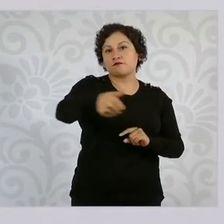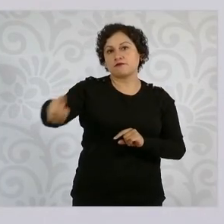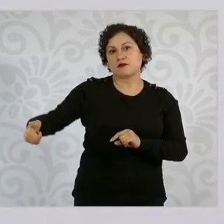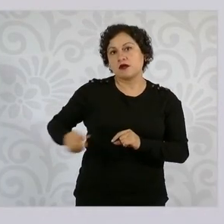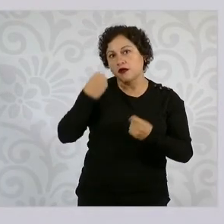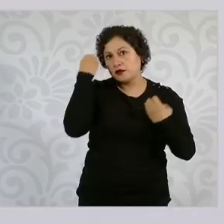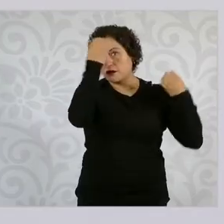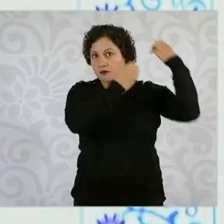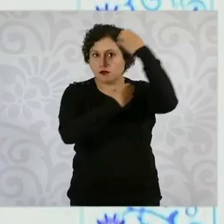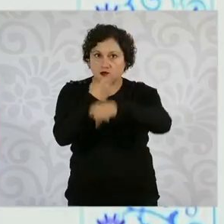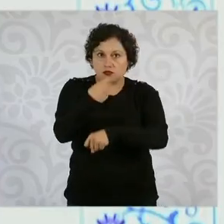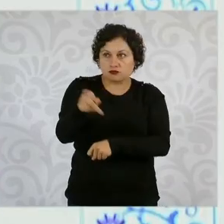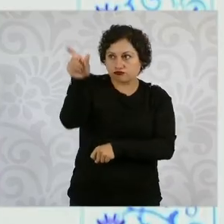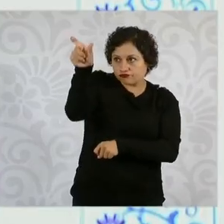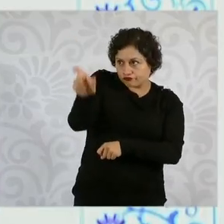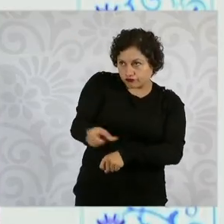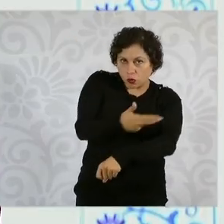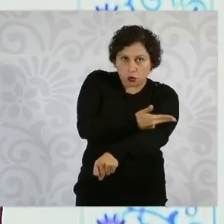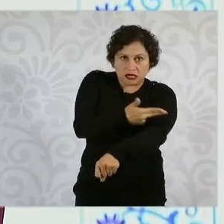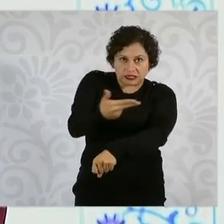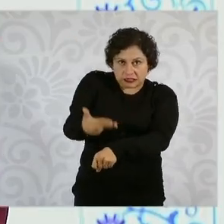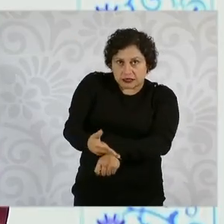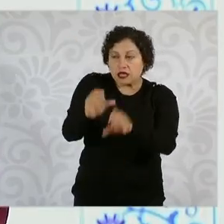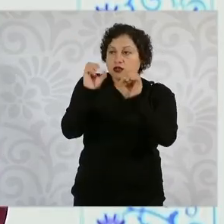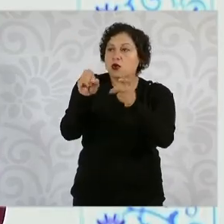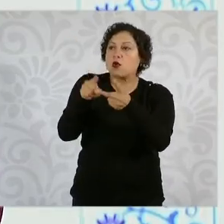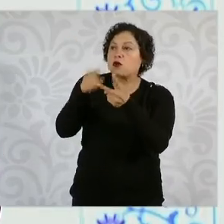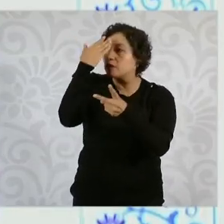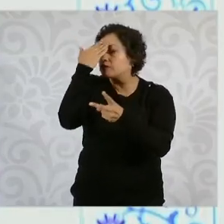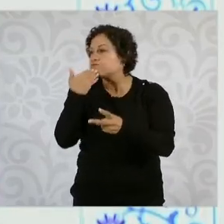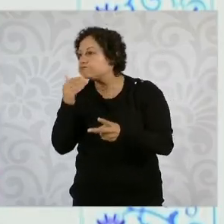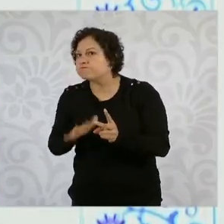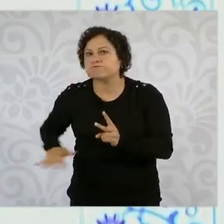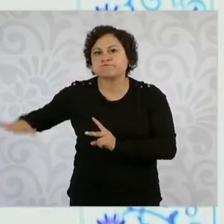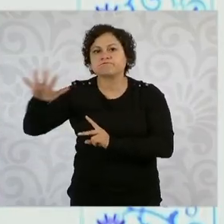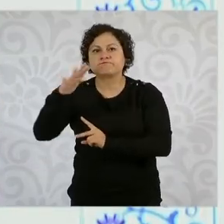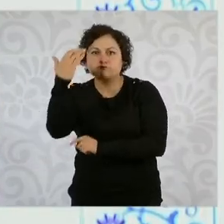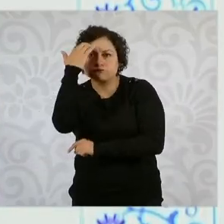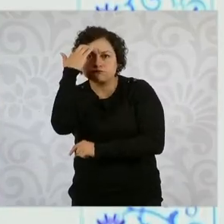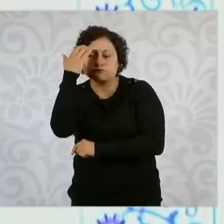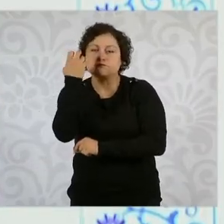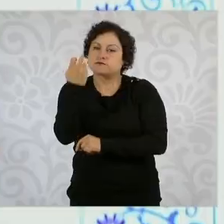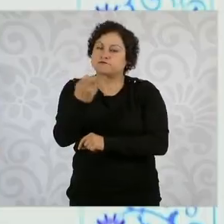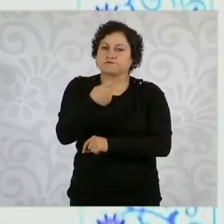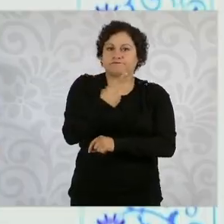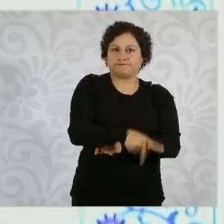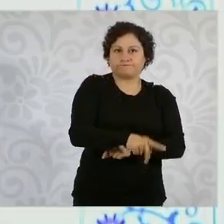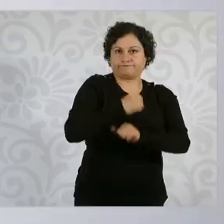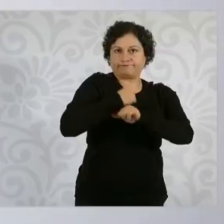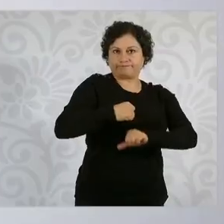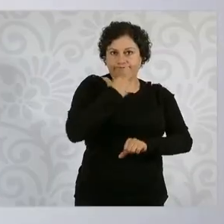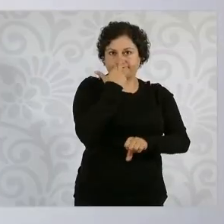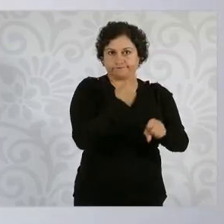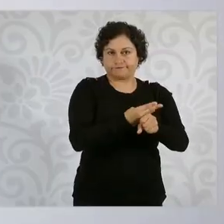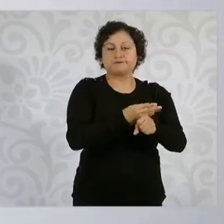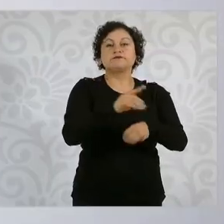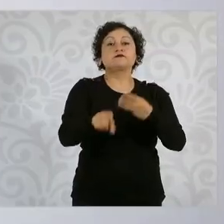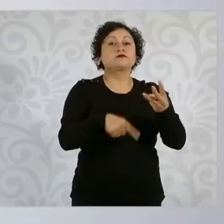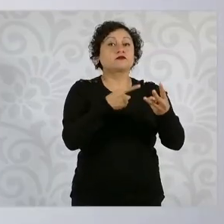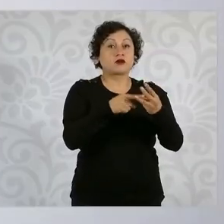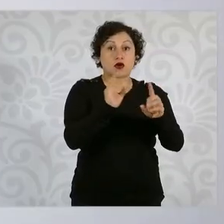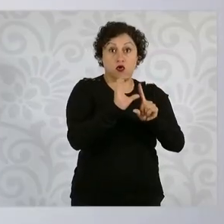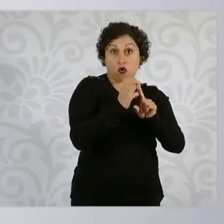buena fama pública. Los comités realizarán entrevistas públicas a